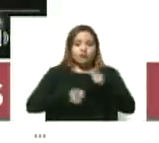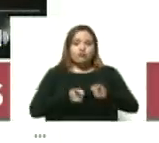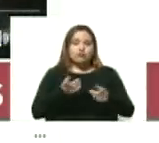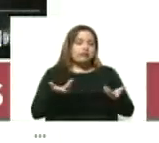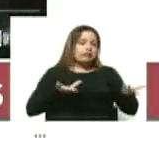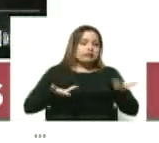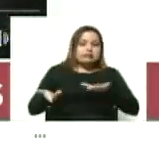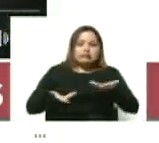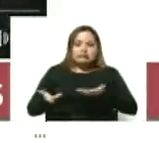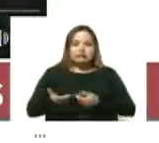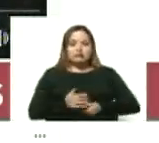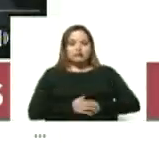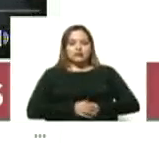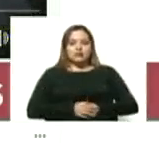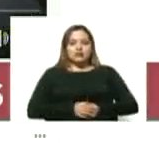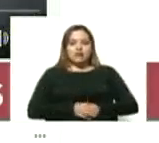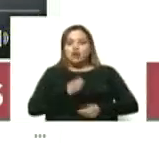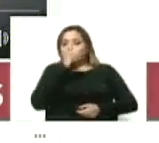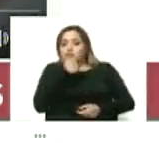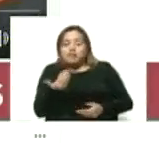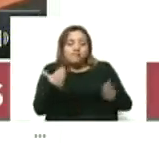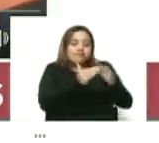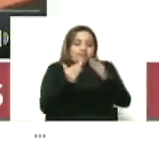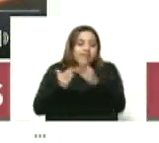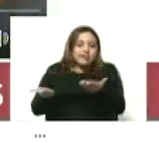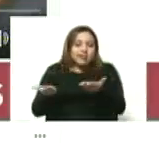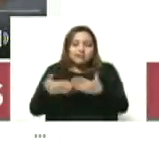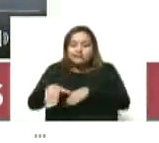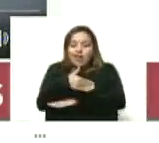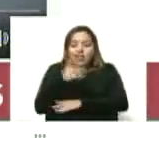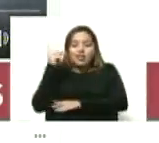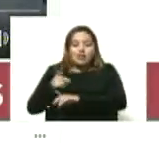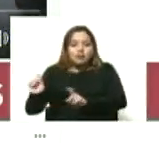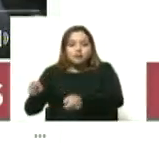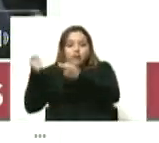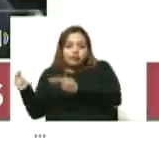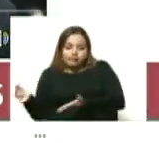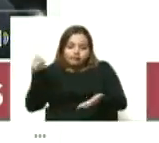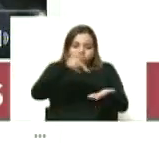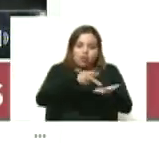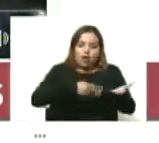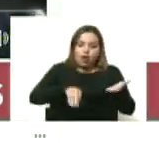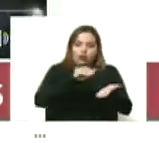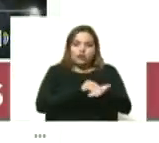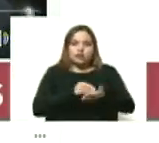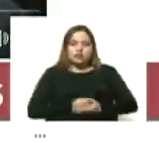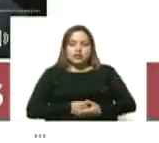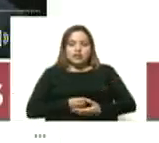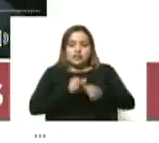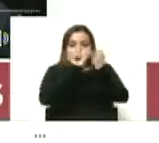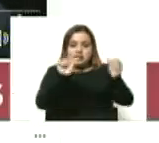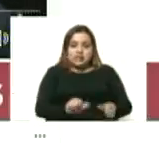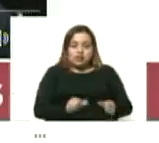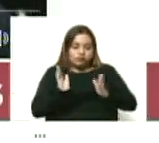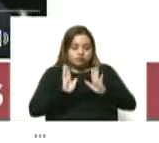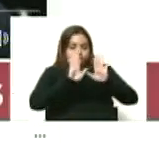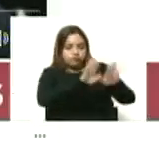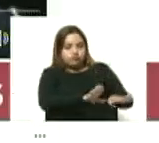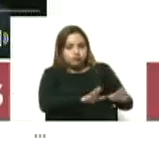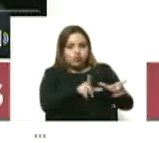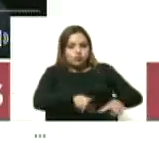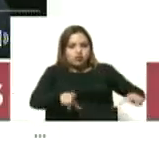digamos, deambulando por allí. Hay que rescatarlos, traerlos, y con todo el sistema lo enviamos a los